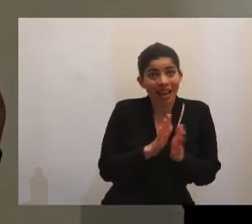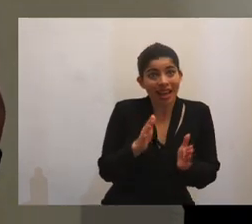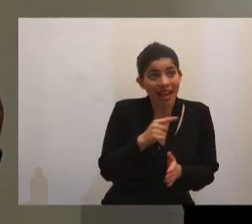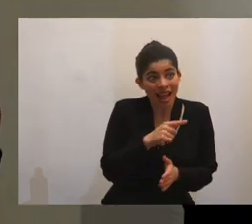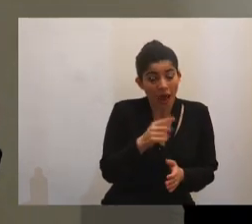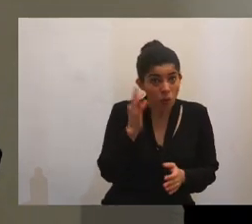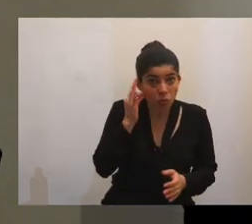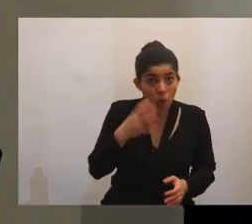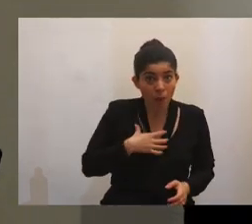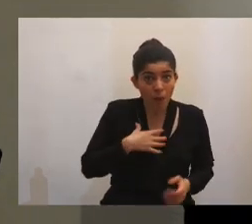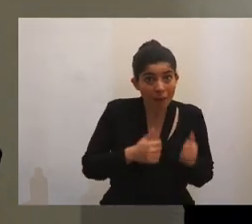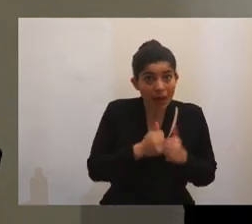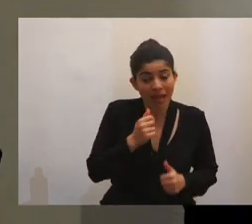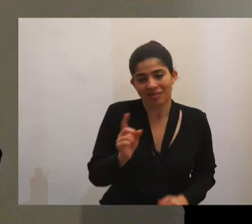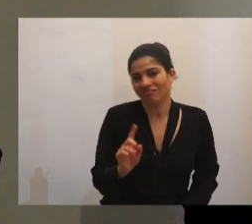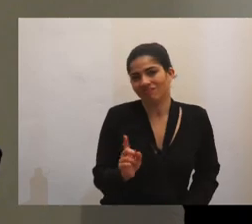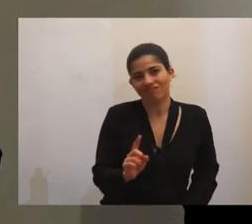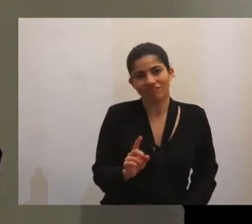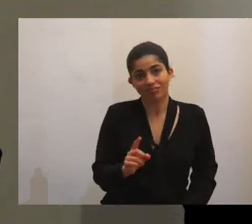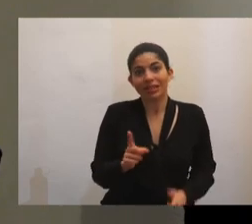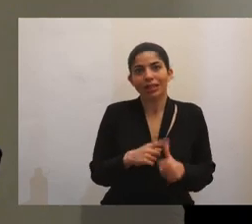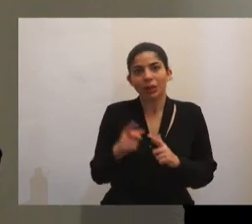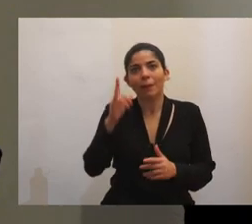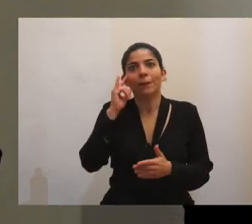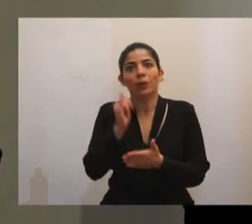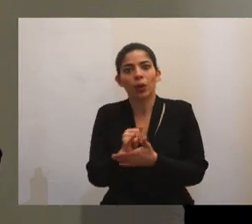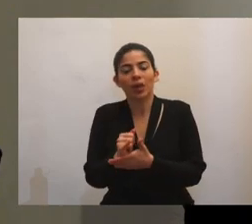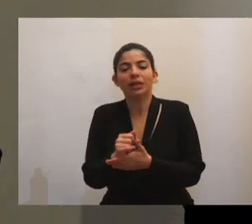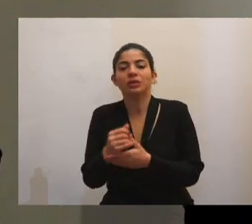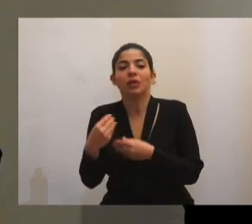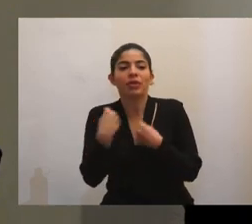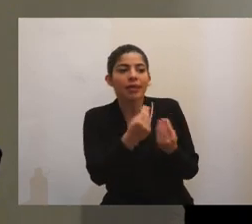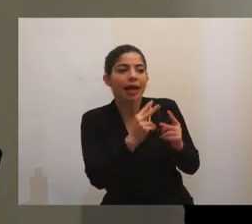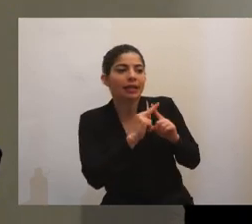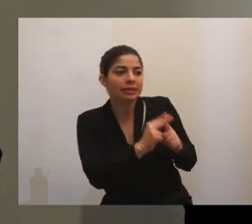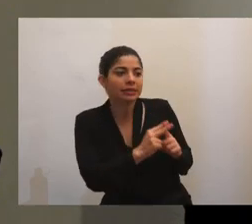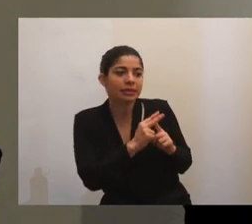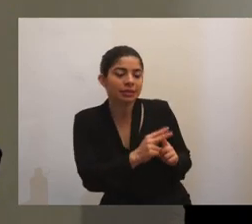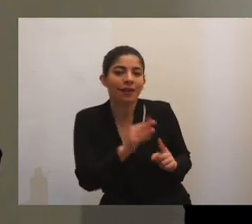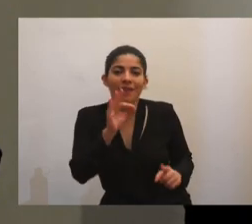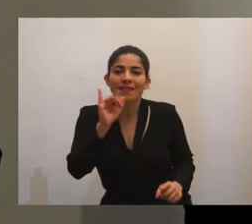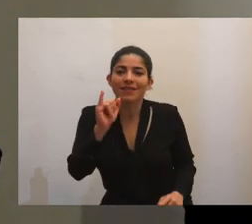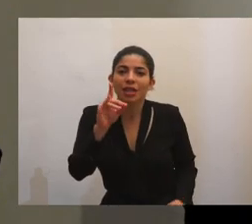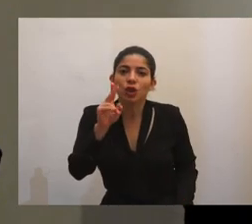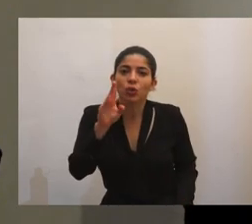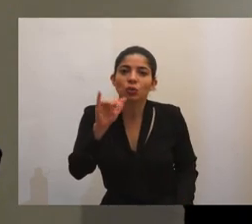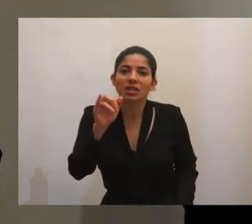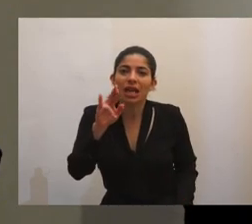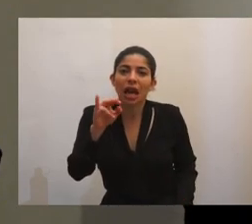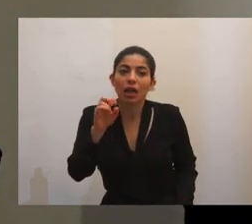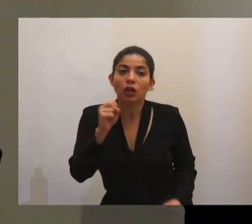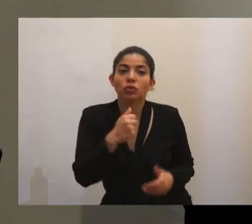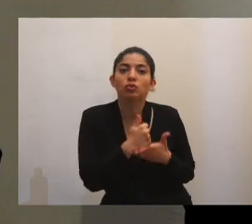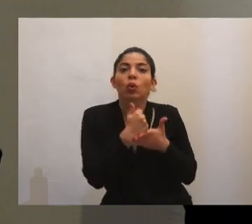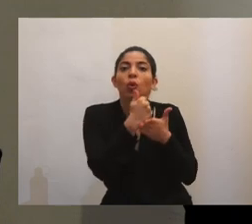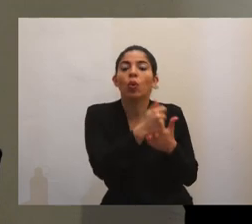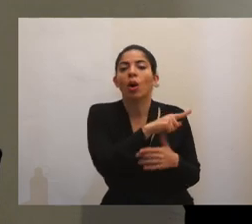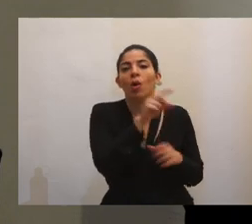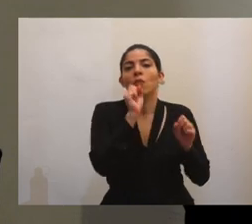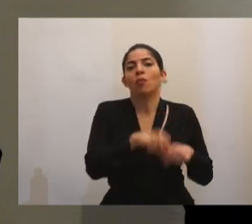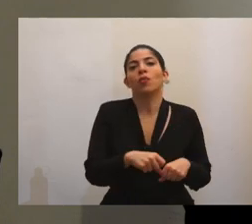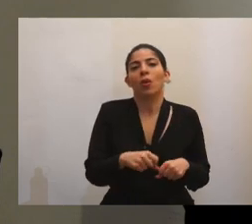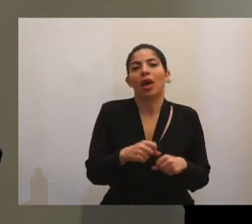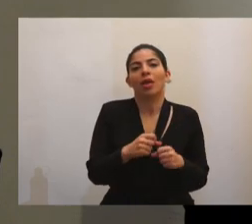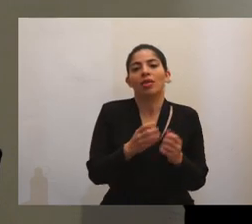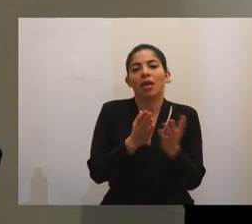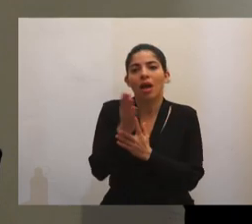está en manos de las mujeres. Y de esa manera, tener créditos fiduciarios les permite acceder a una